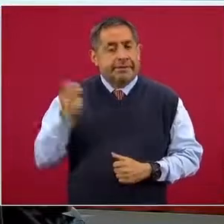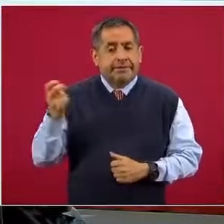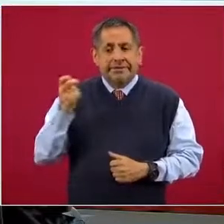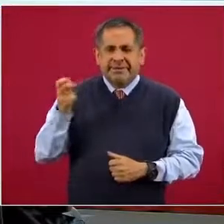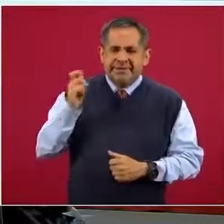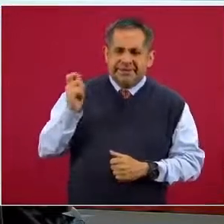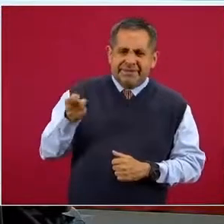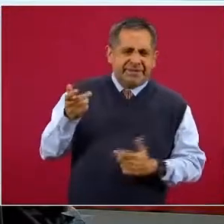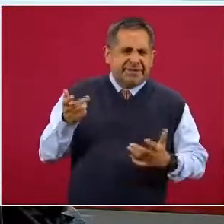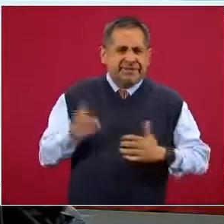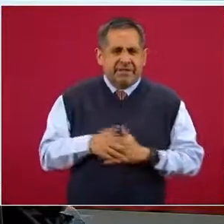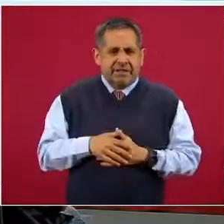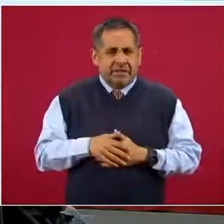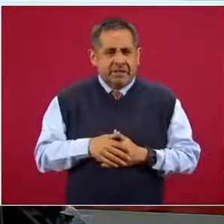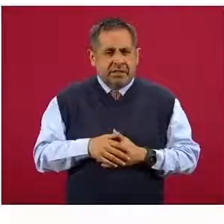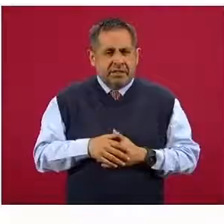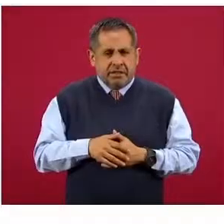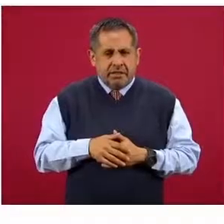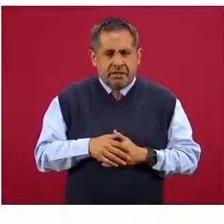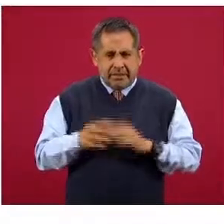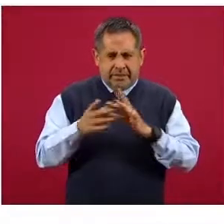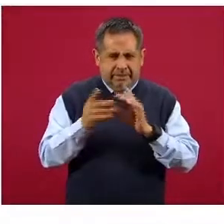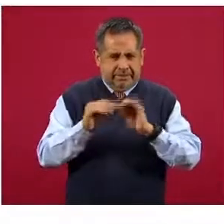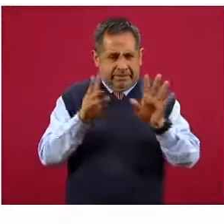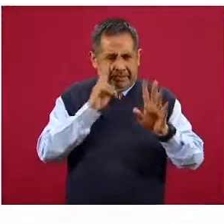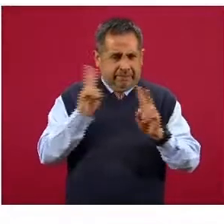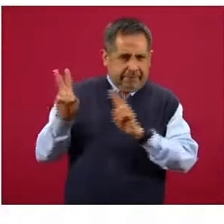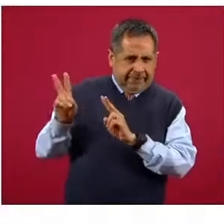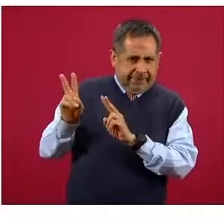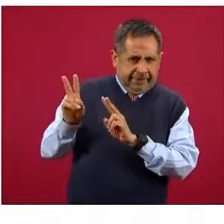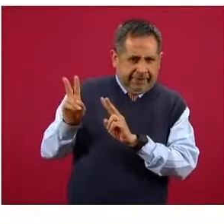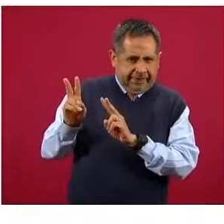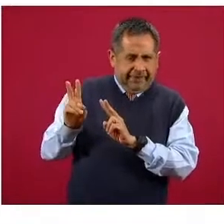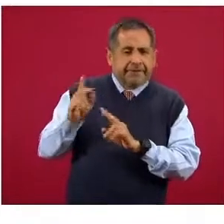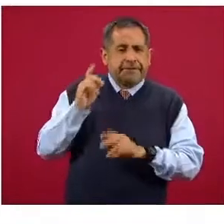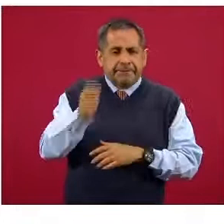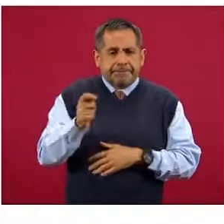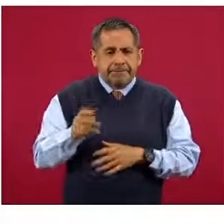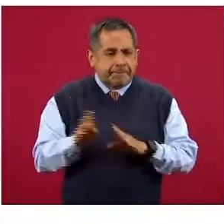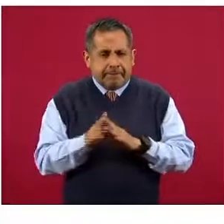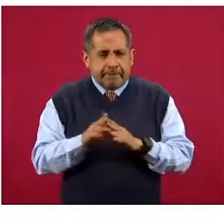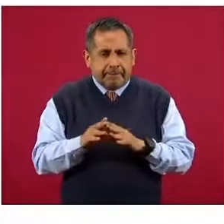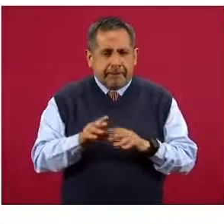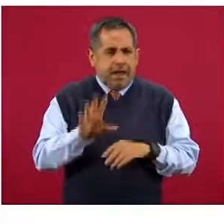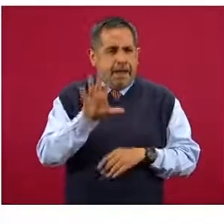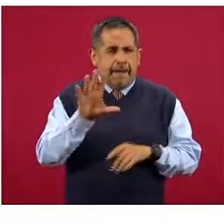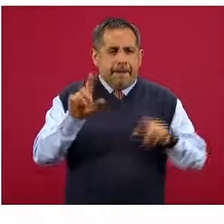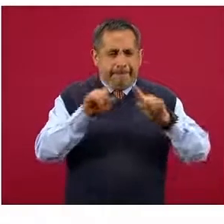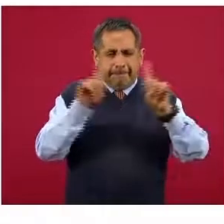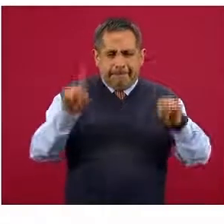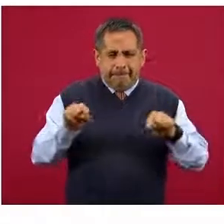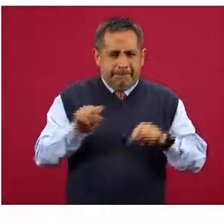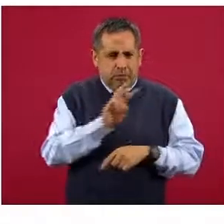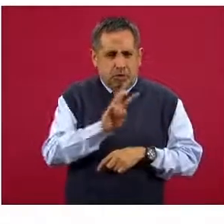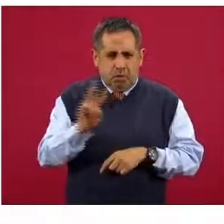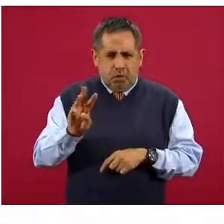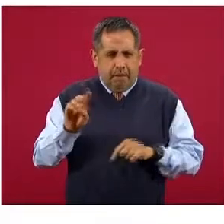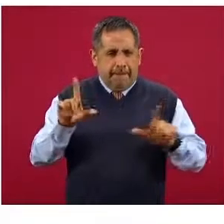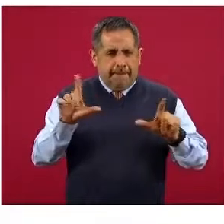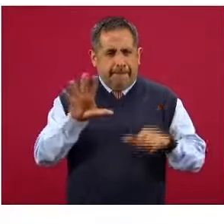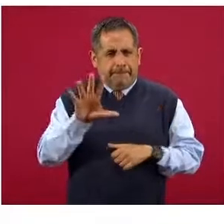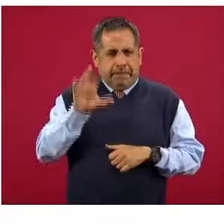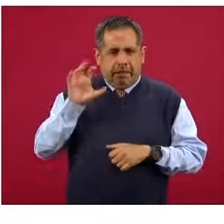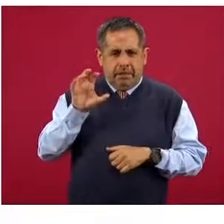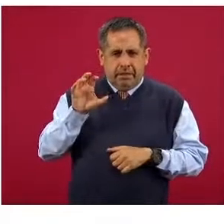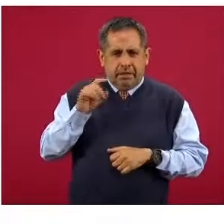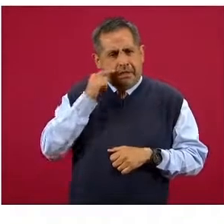ver, para no meternos en detalles del texto, pero es básicamente una captura de la pantalla del sistema, es decir, del CISBER, que en